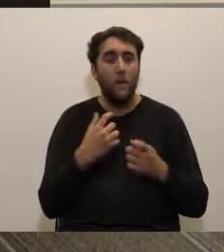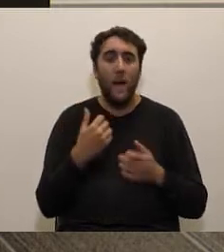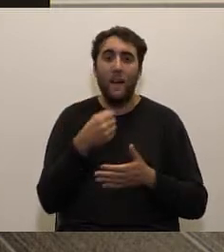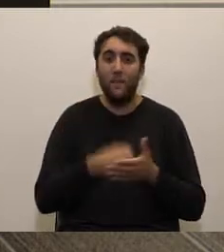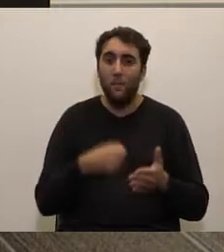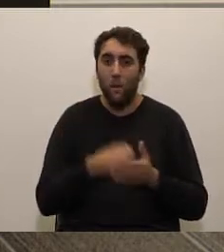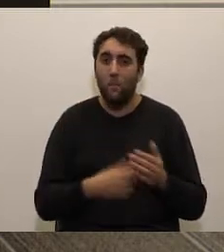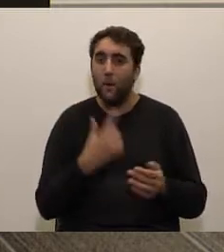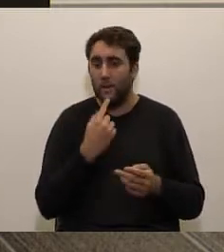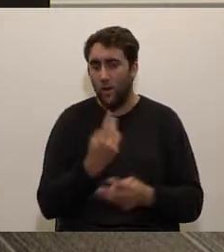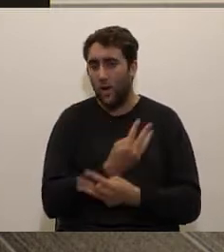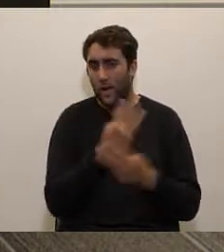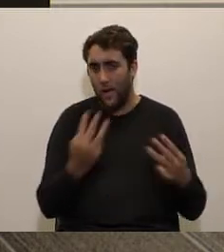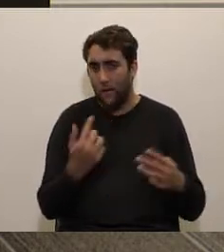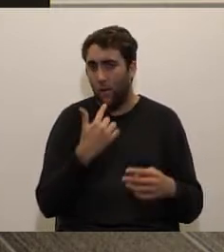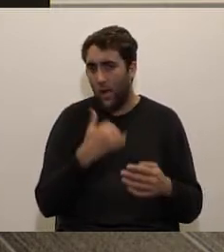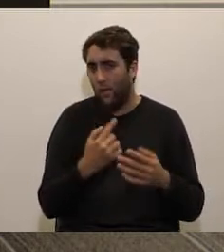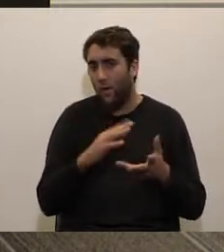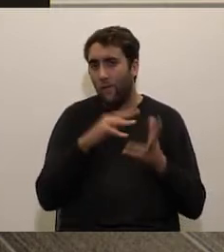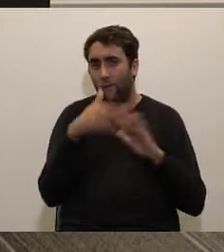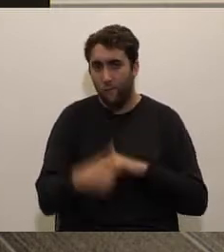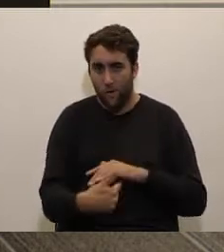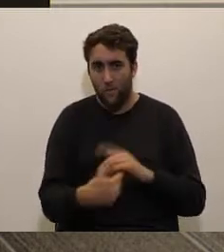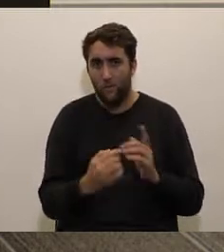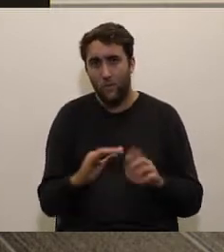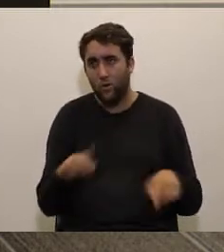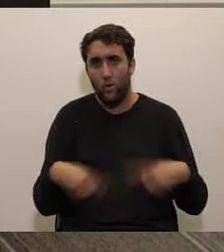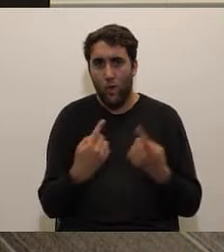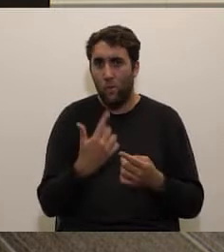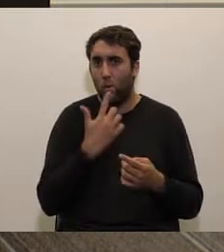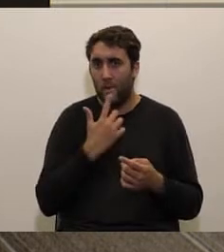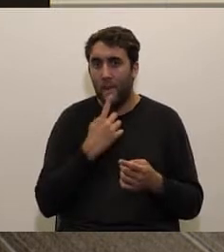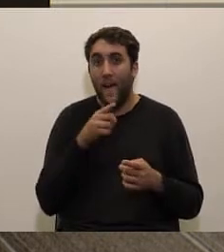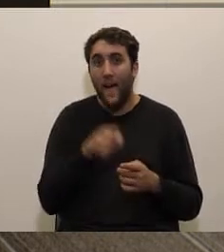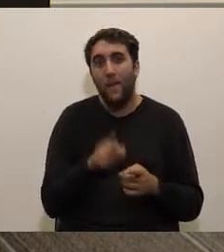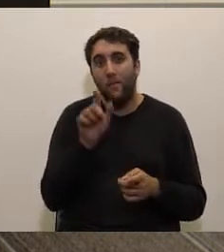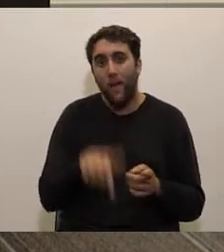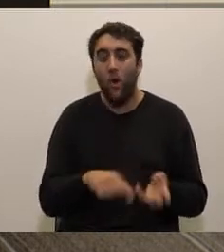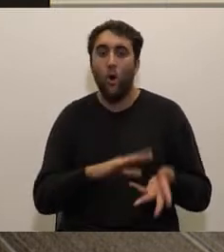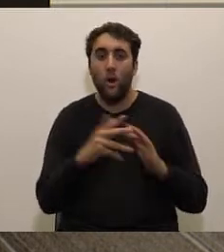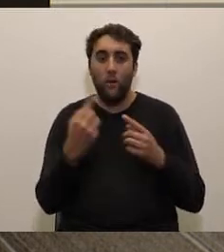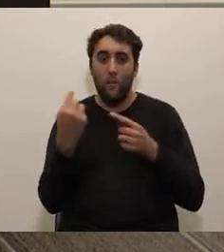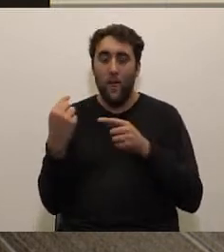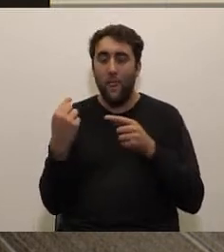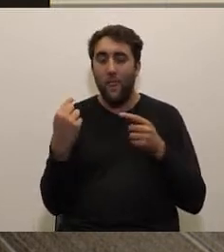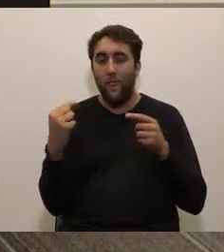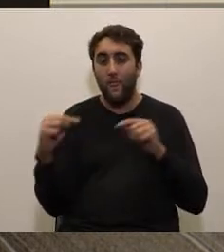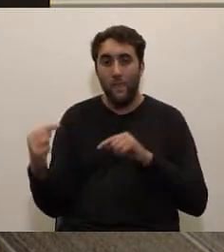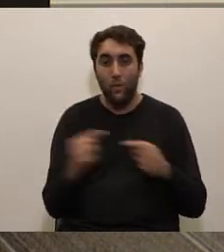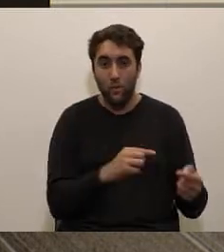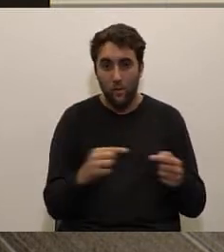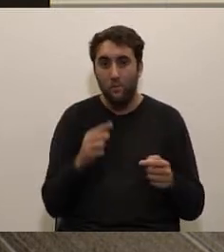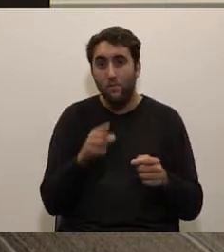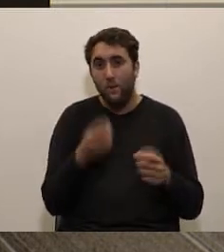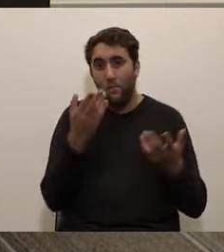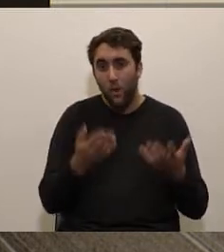en general, que es como una rama, pero está todo es política, entonces ahí es como que entraríamos en otra discusión, que refiere a